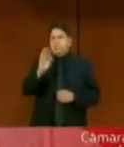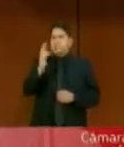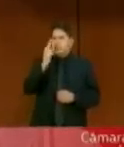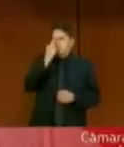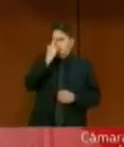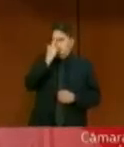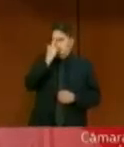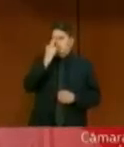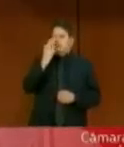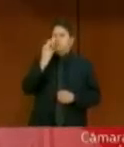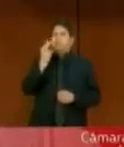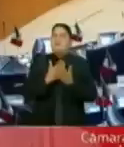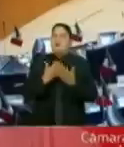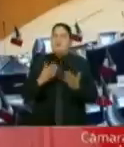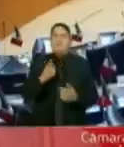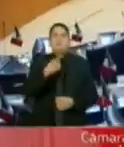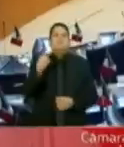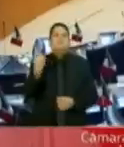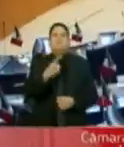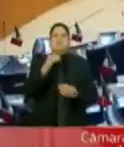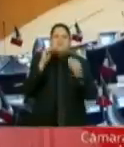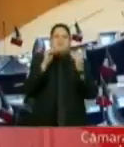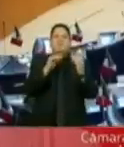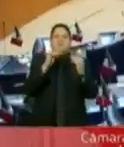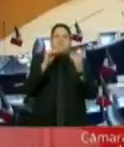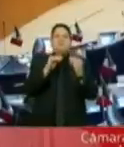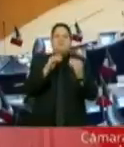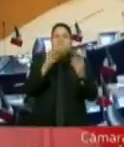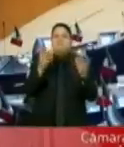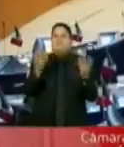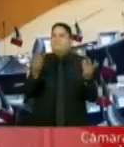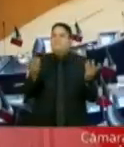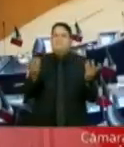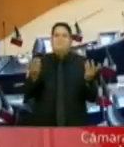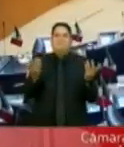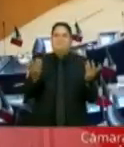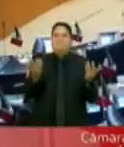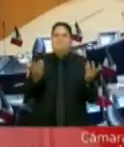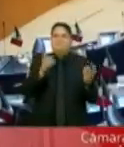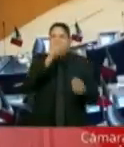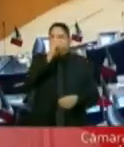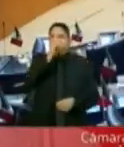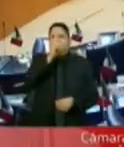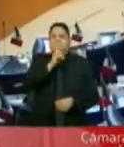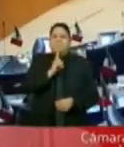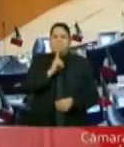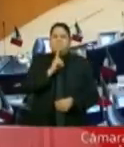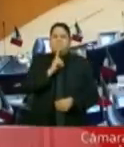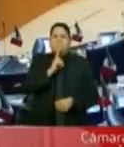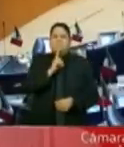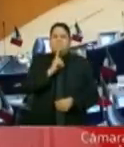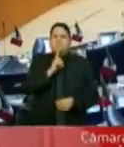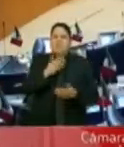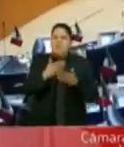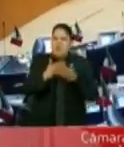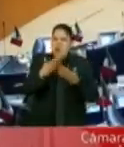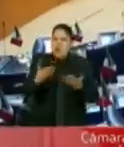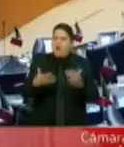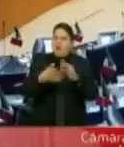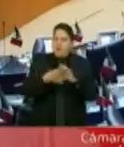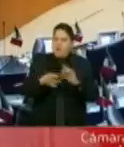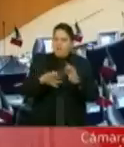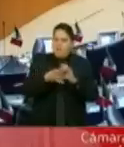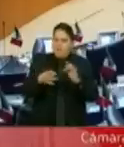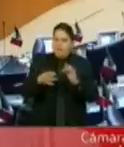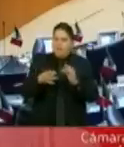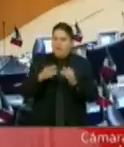vigilia, para evitar lo que puede venir dentro de 10 días, o dentro de 15 o dentro de 20 con otra iniciativa, lo que se